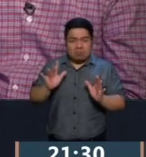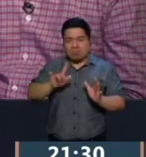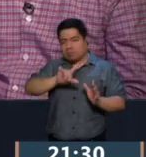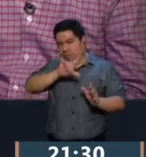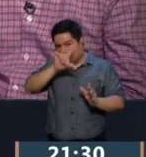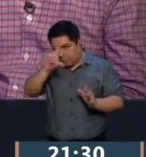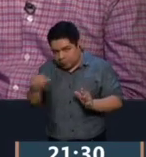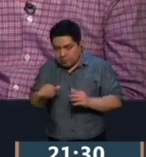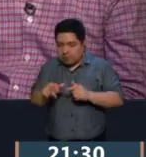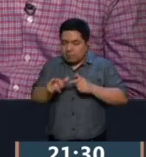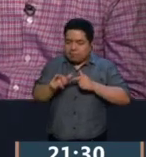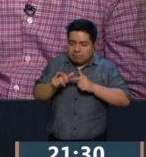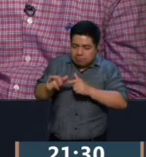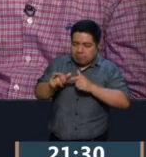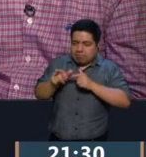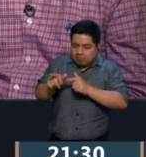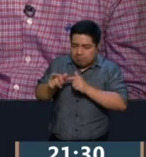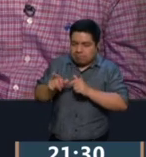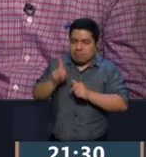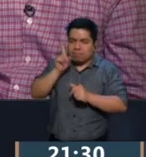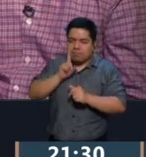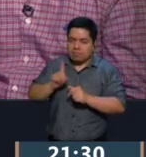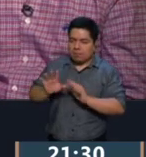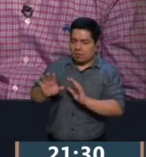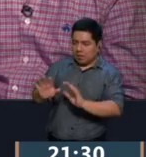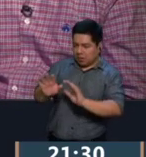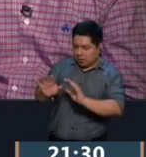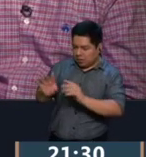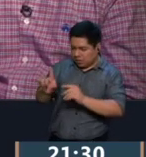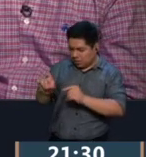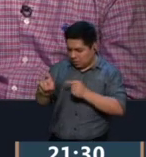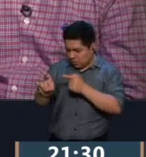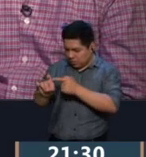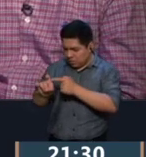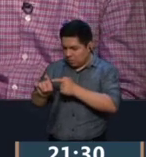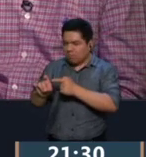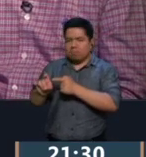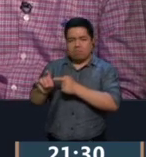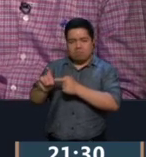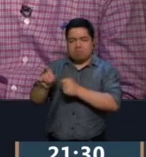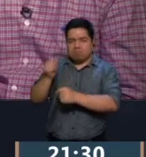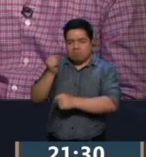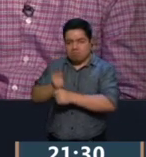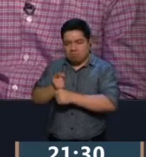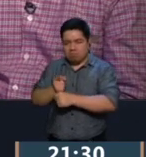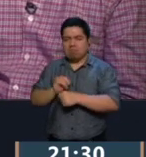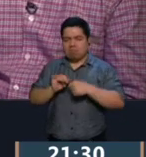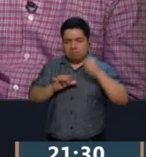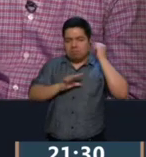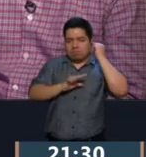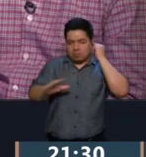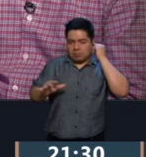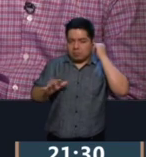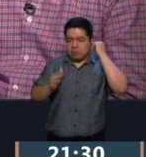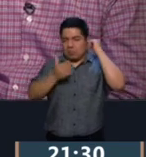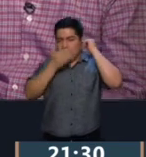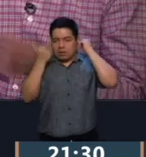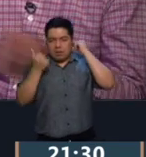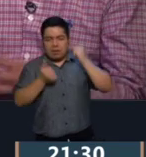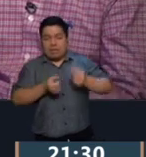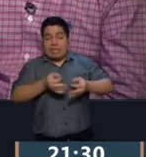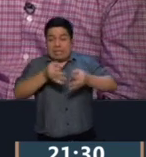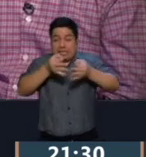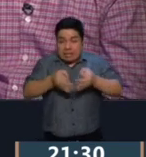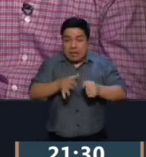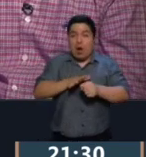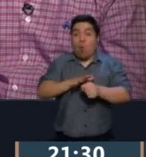se continuaron haciendo los muestreos es que nos damos cuenta del asunto de los lubricantes. Entonces sí se actuó. No se ha detectado